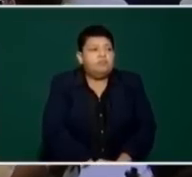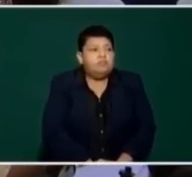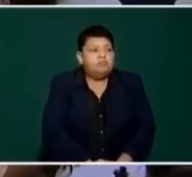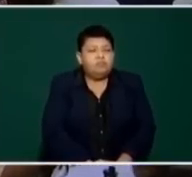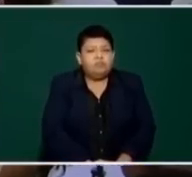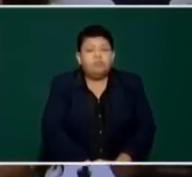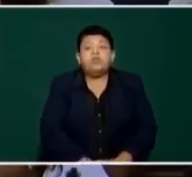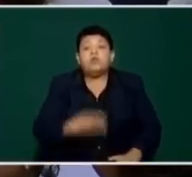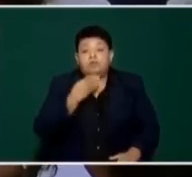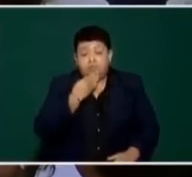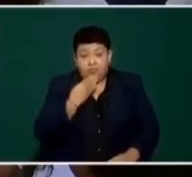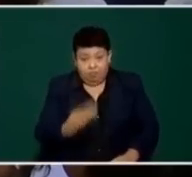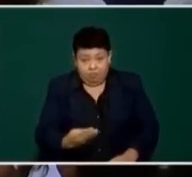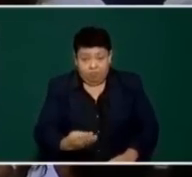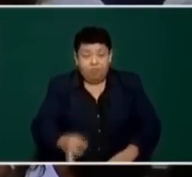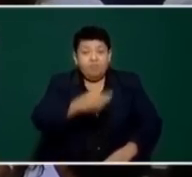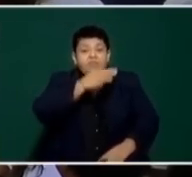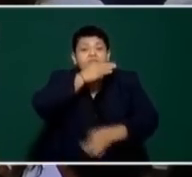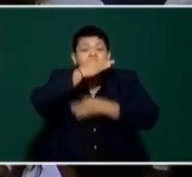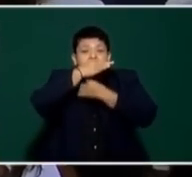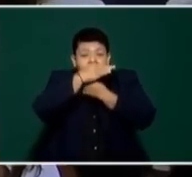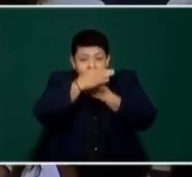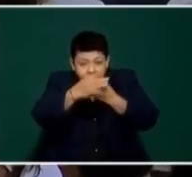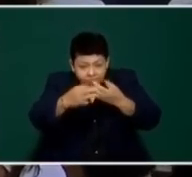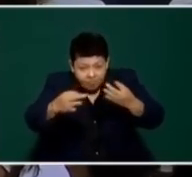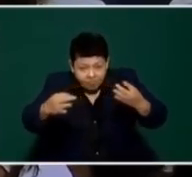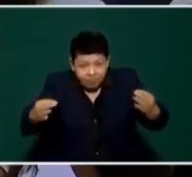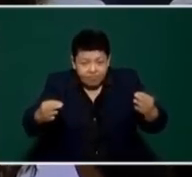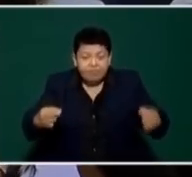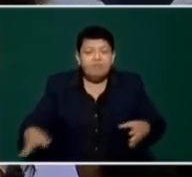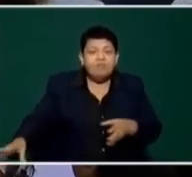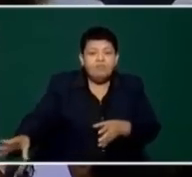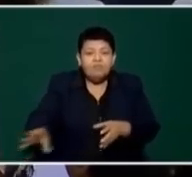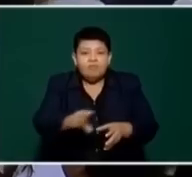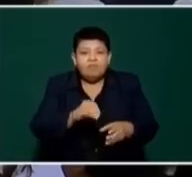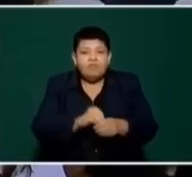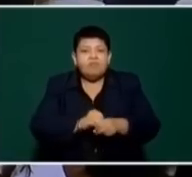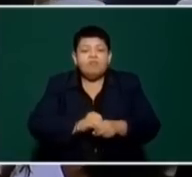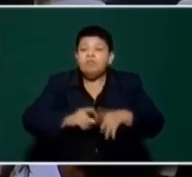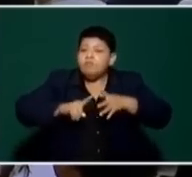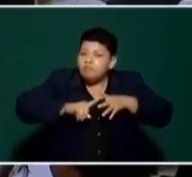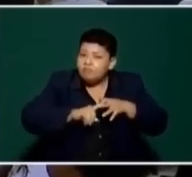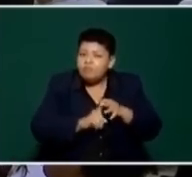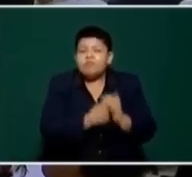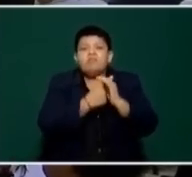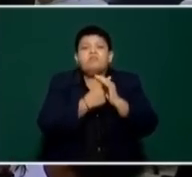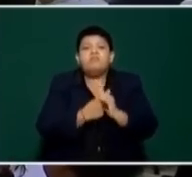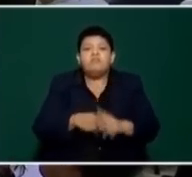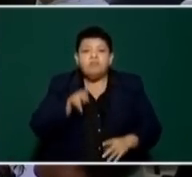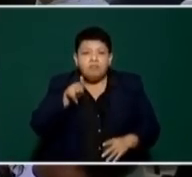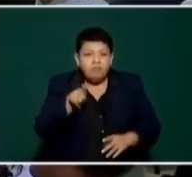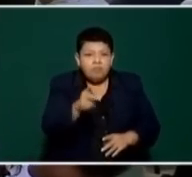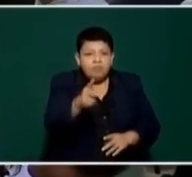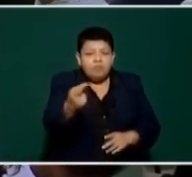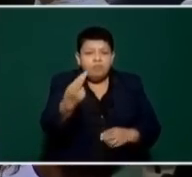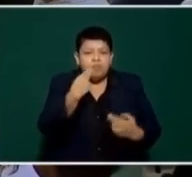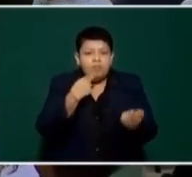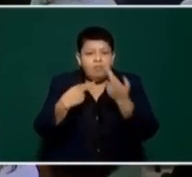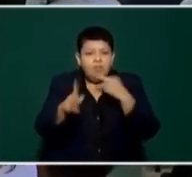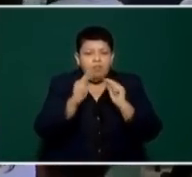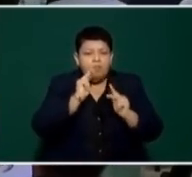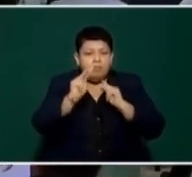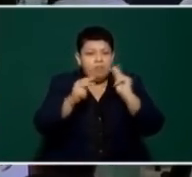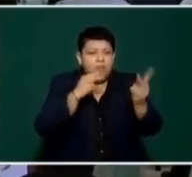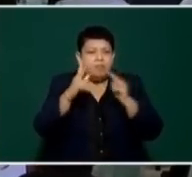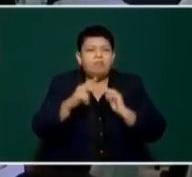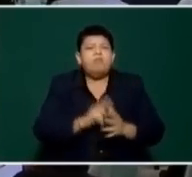Bueno, pues este es el informe general. Si les parece, iniciamos con preguntas y respuestas.